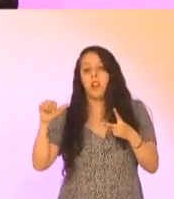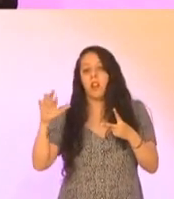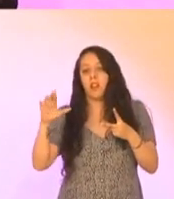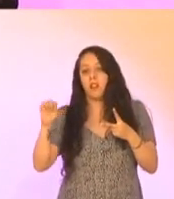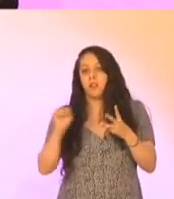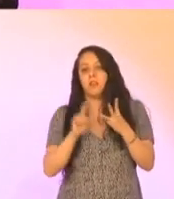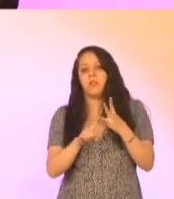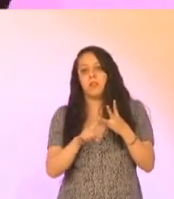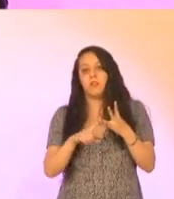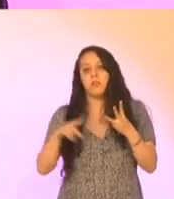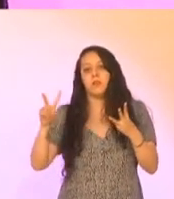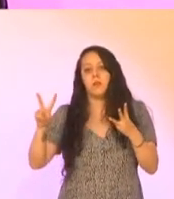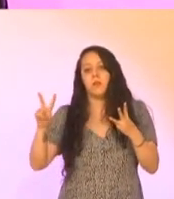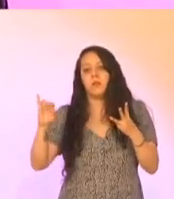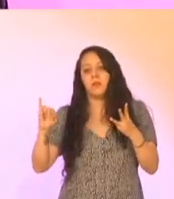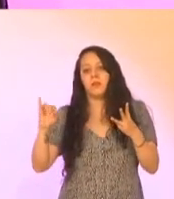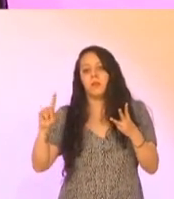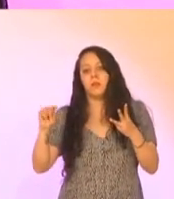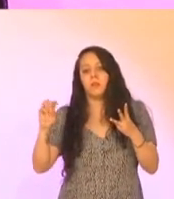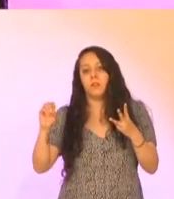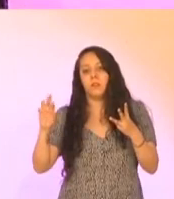les un fuerte aplauso